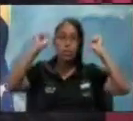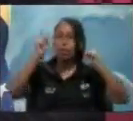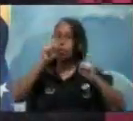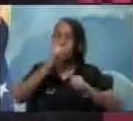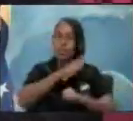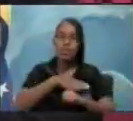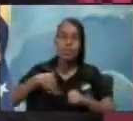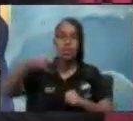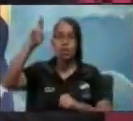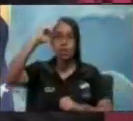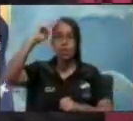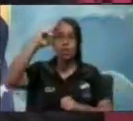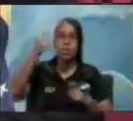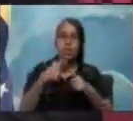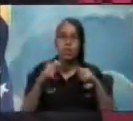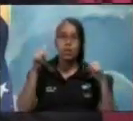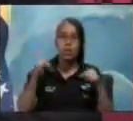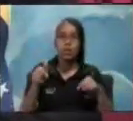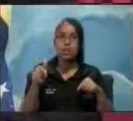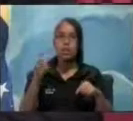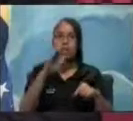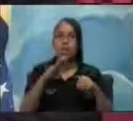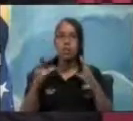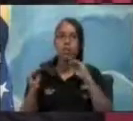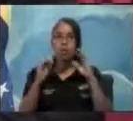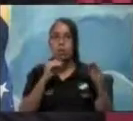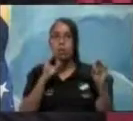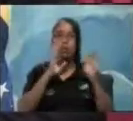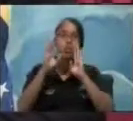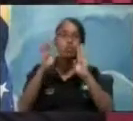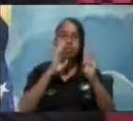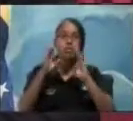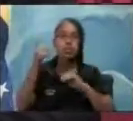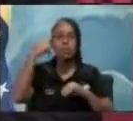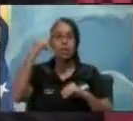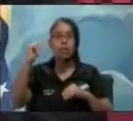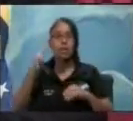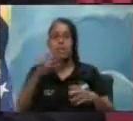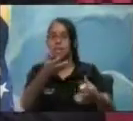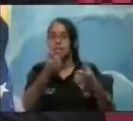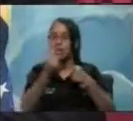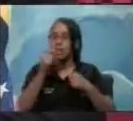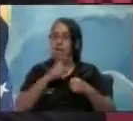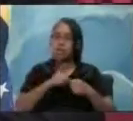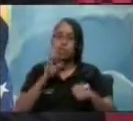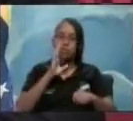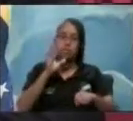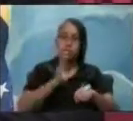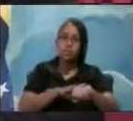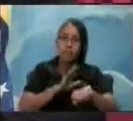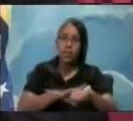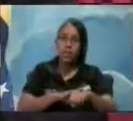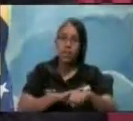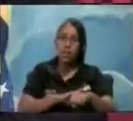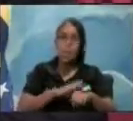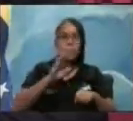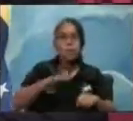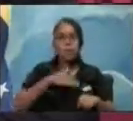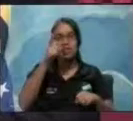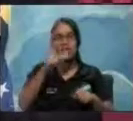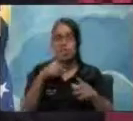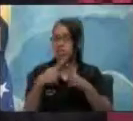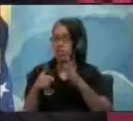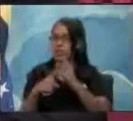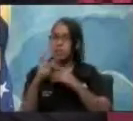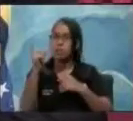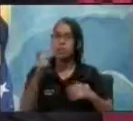reconocer. Pero aquí le estamos hablando, le estamos anunciando para que salga de la ignorancia. Puede ser cualquier persona.